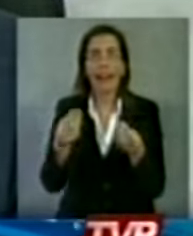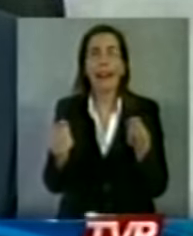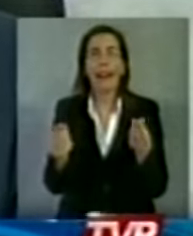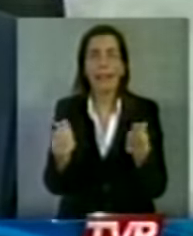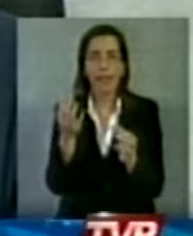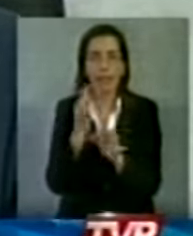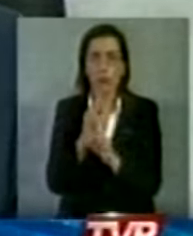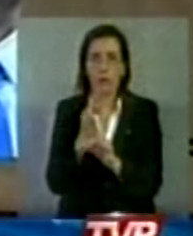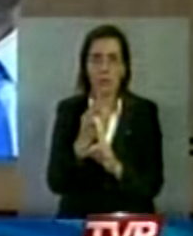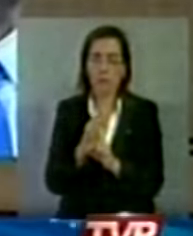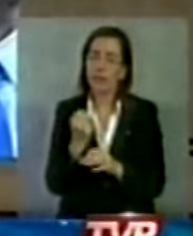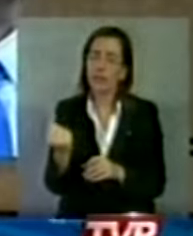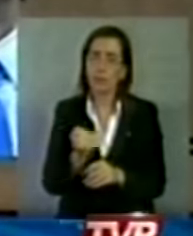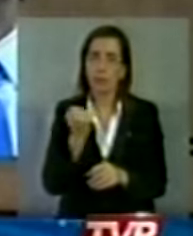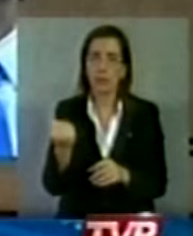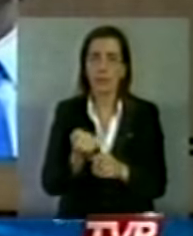pública.